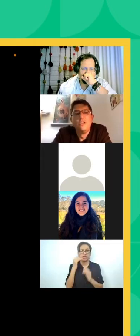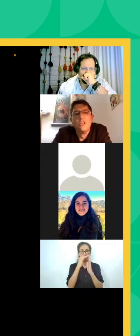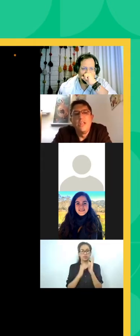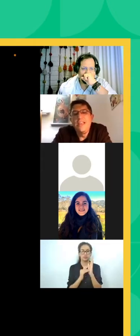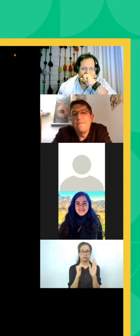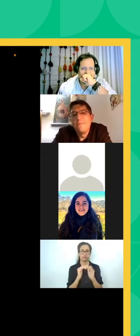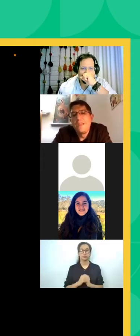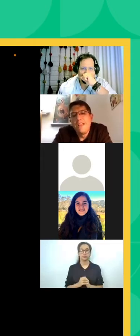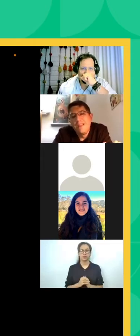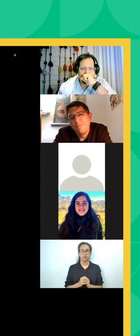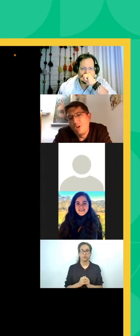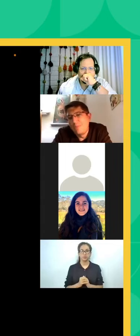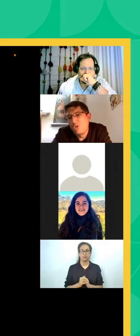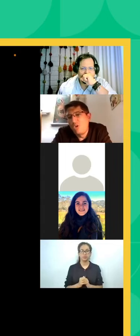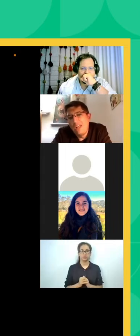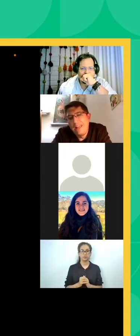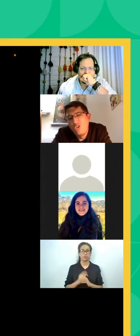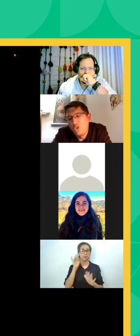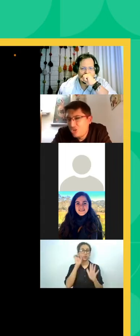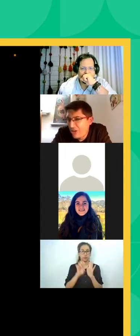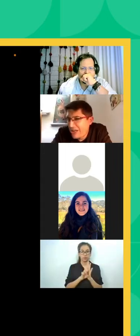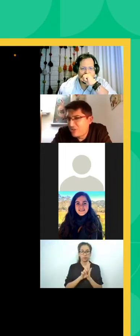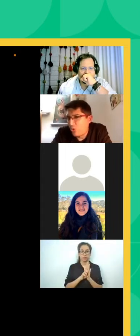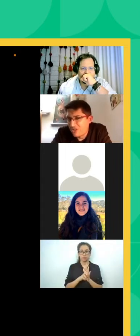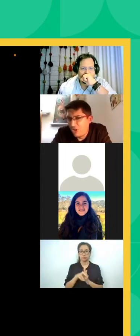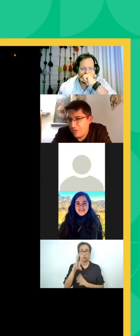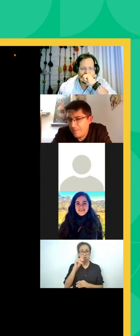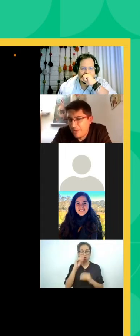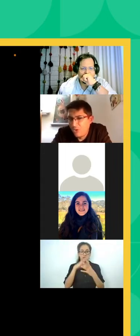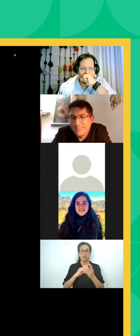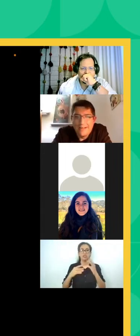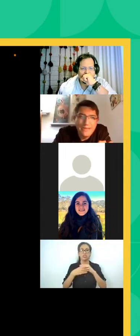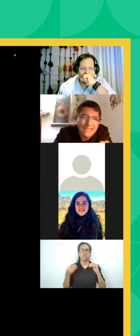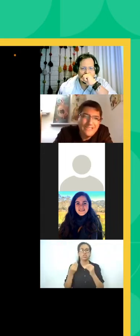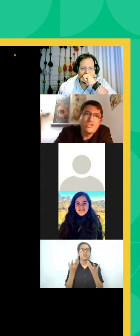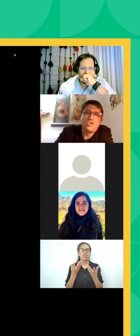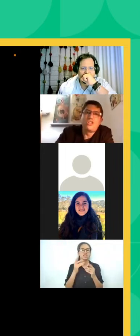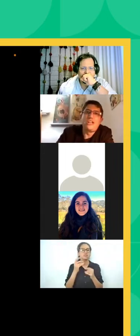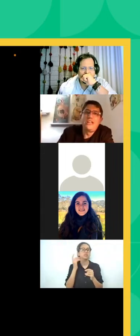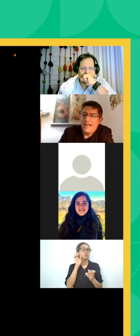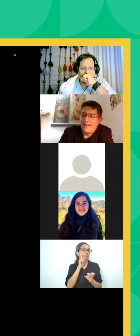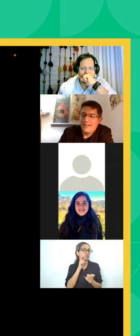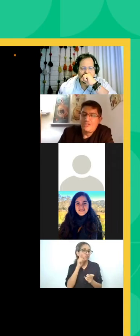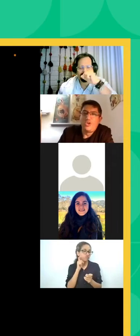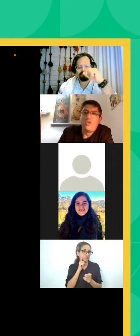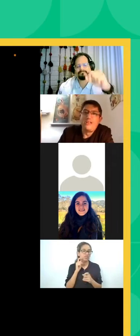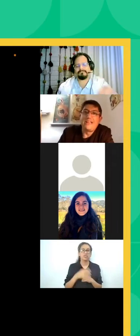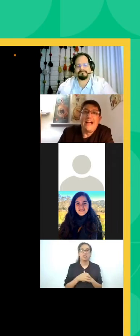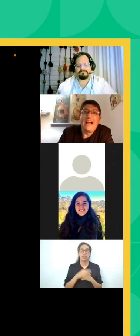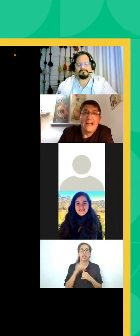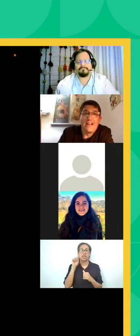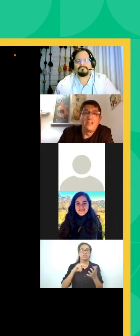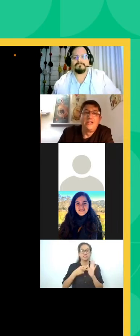¿no? Y, por ejemplo, la no historia de masturbación, ¿no? También se asocia a que estos